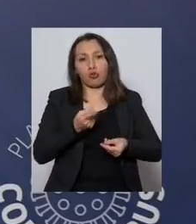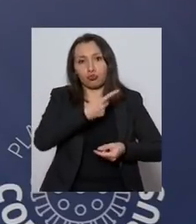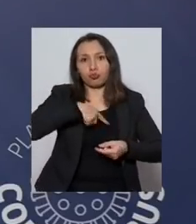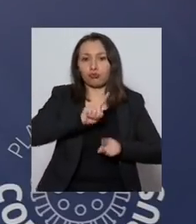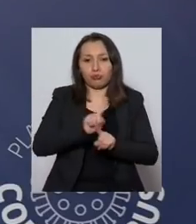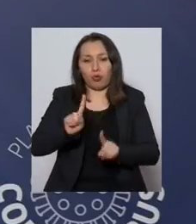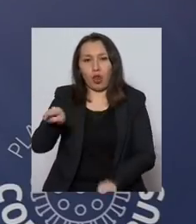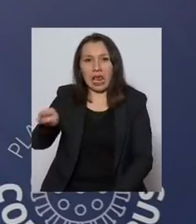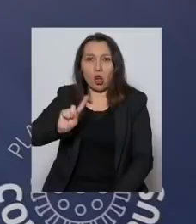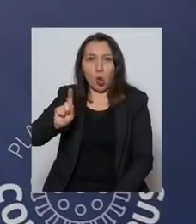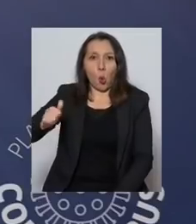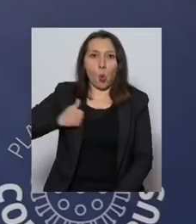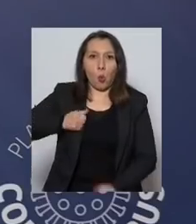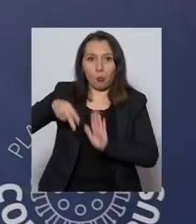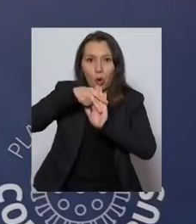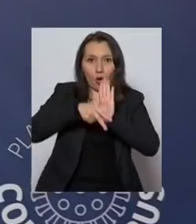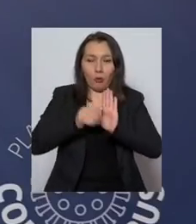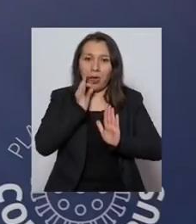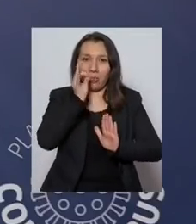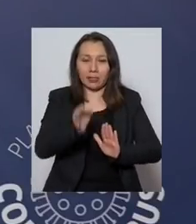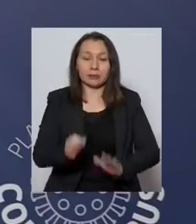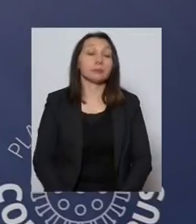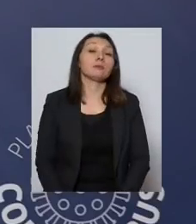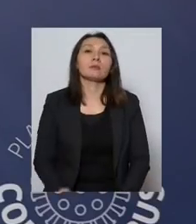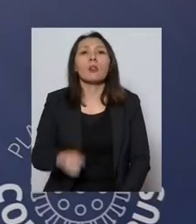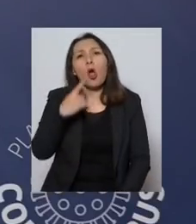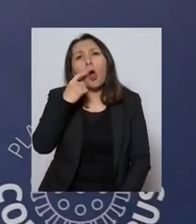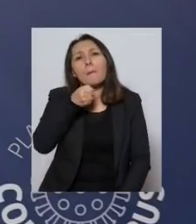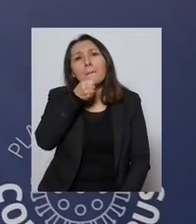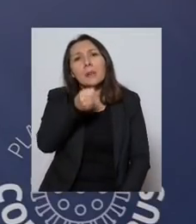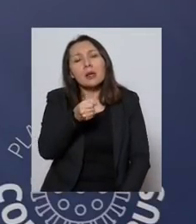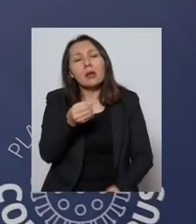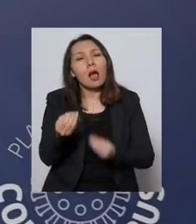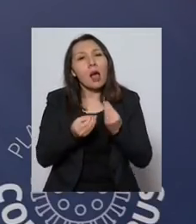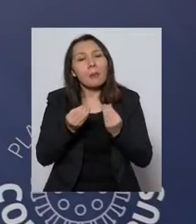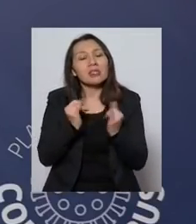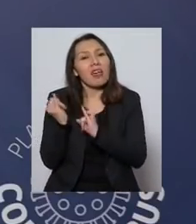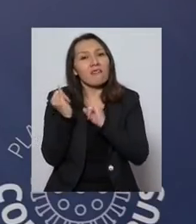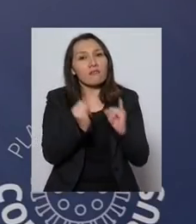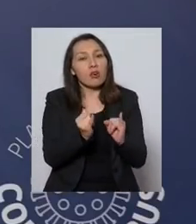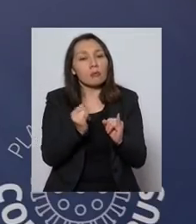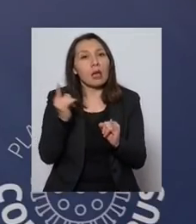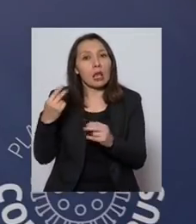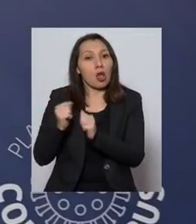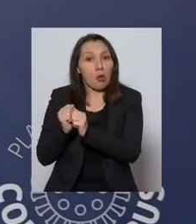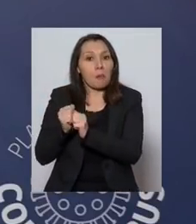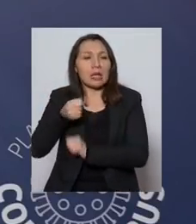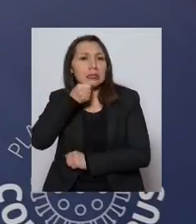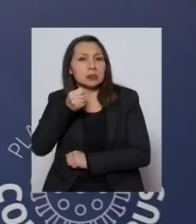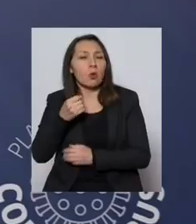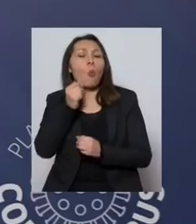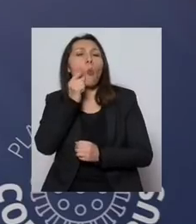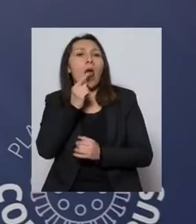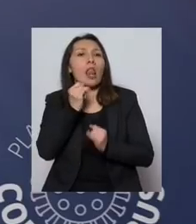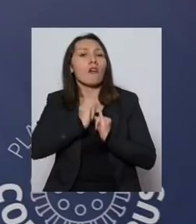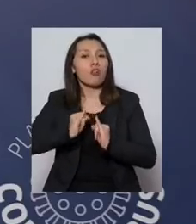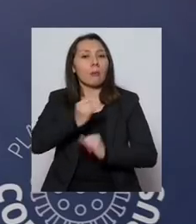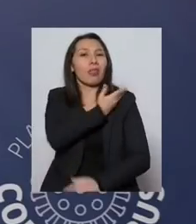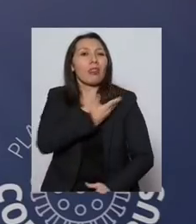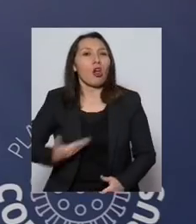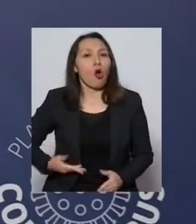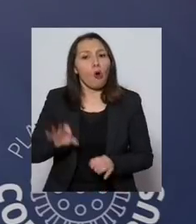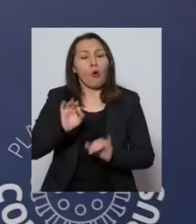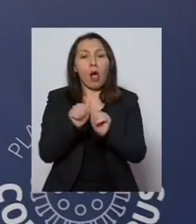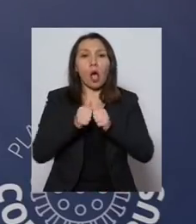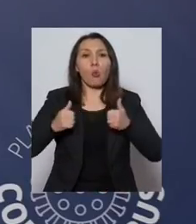no se está cumpliendo con la normativa establecida. Secretaria, pero más allá de la información que le puede hacer llegar la colega, ¿cuál es la información que maneja el gobierno o